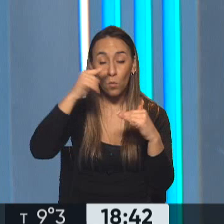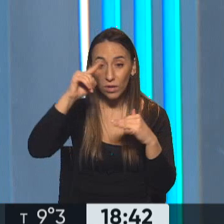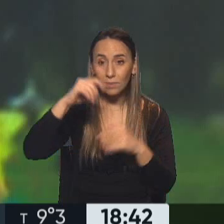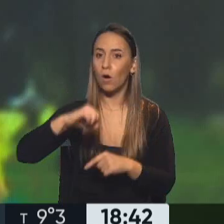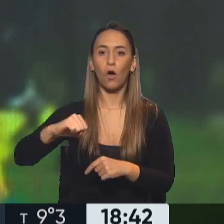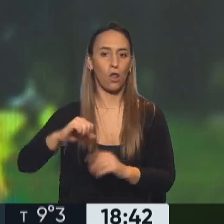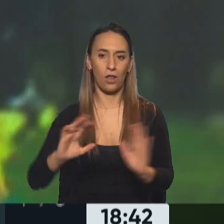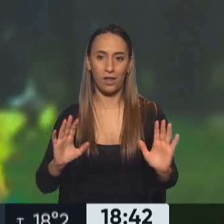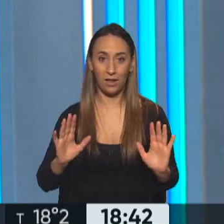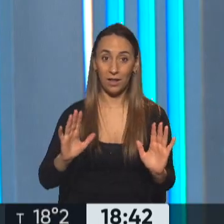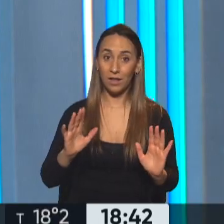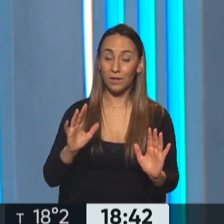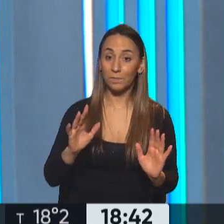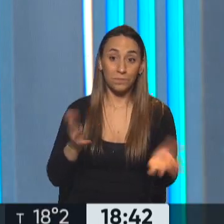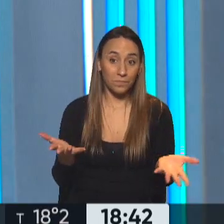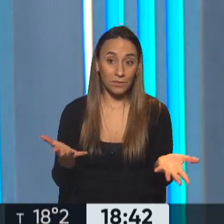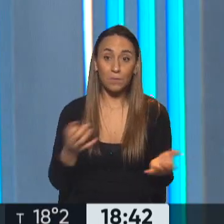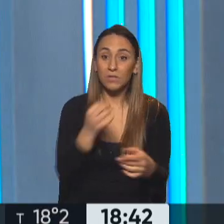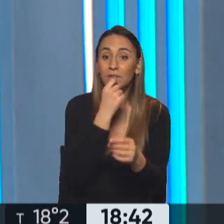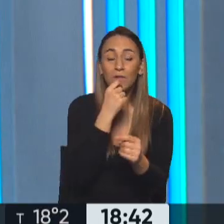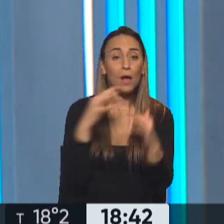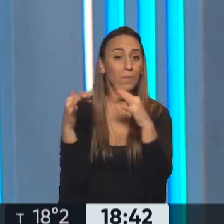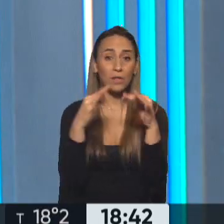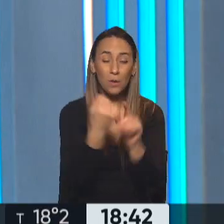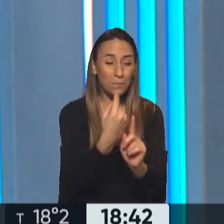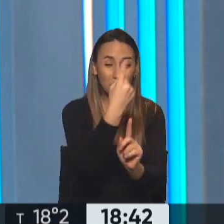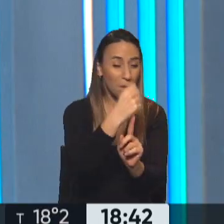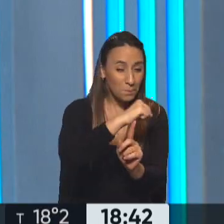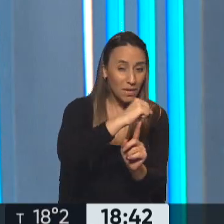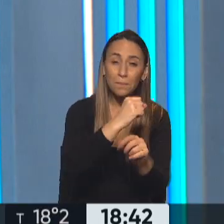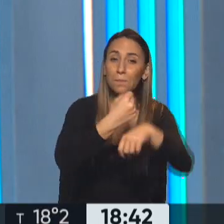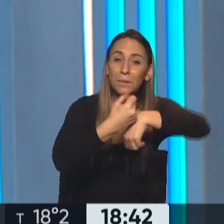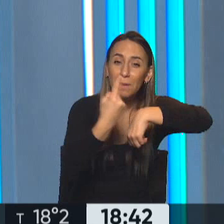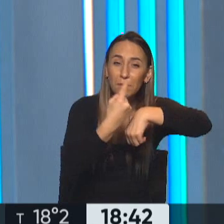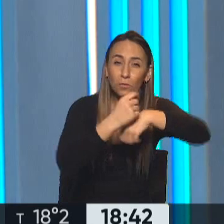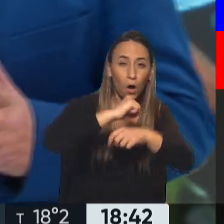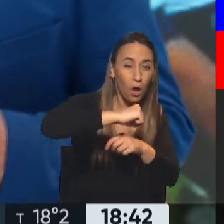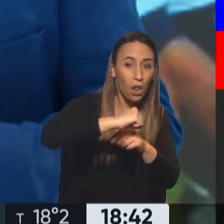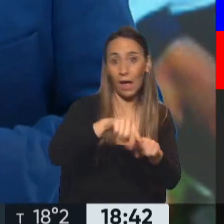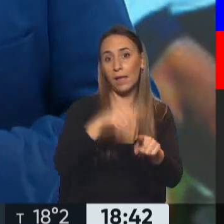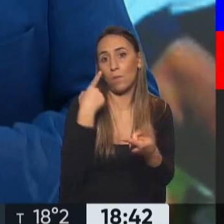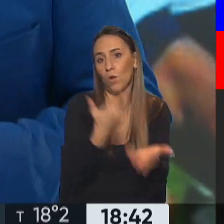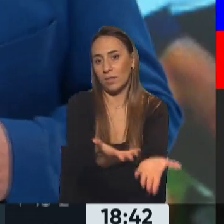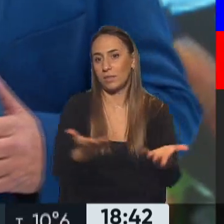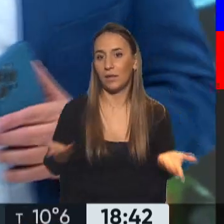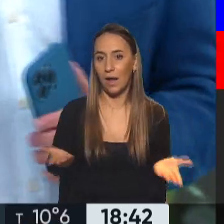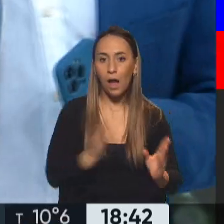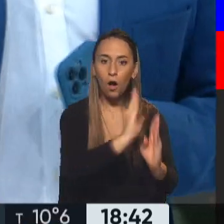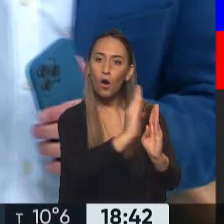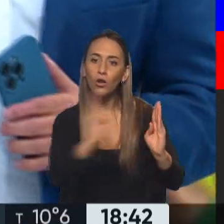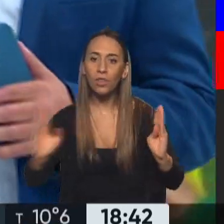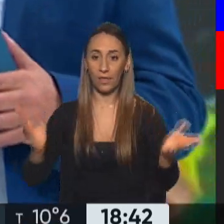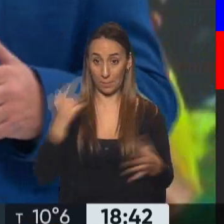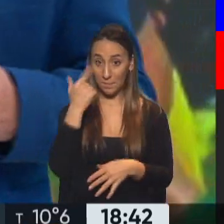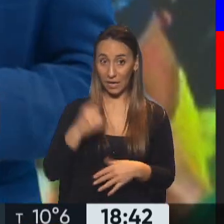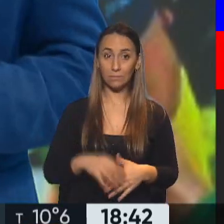gol porque llegó ¿Vos querés ver el gol? Porque si era el primer minuto, es primero el gol. Es lo por pienso, secuencia, lo pienso. Horacio.